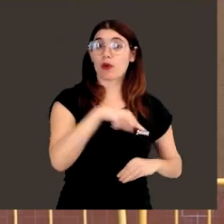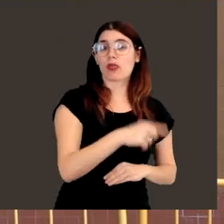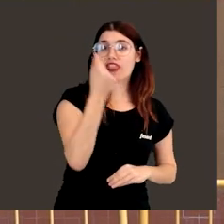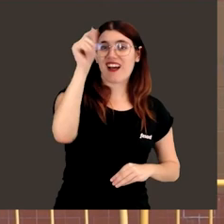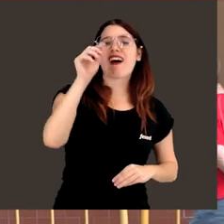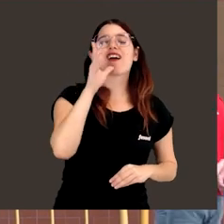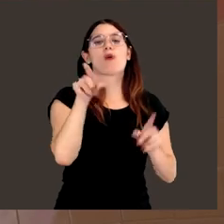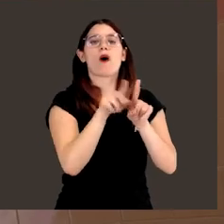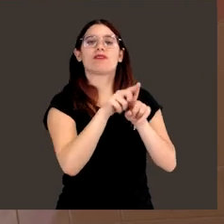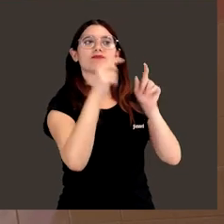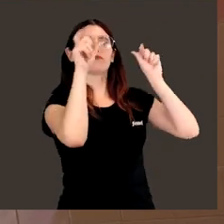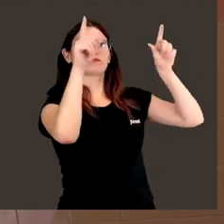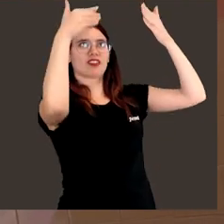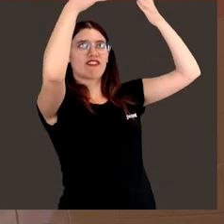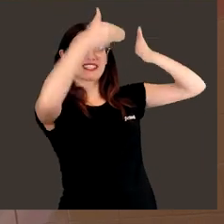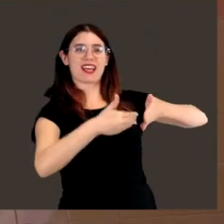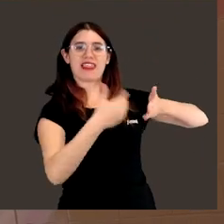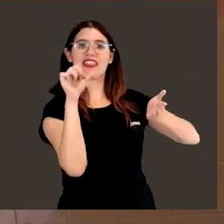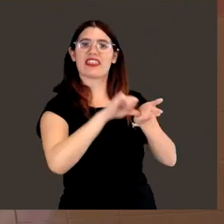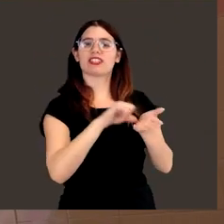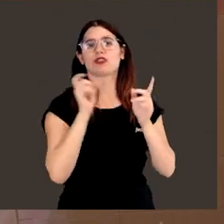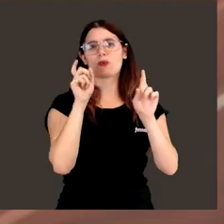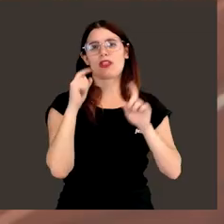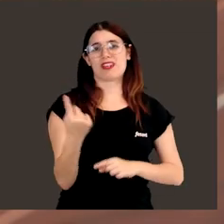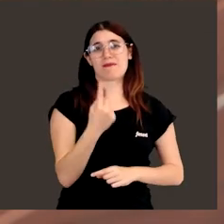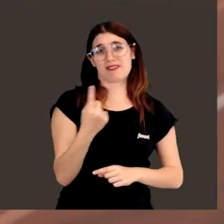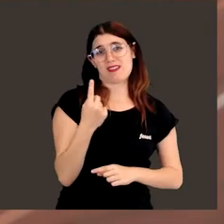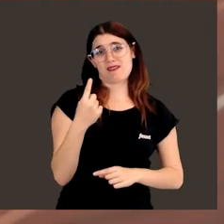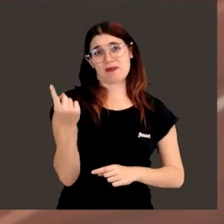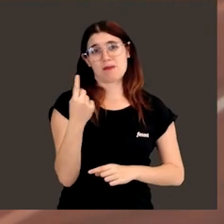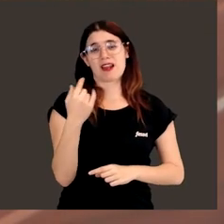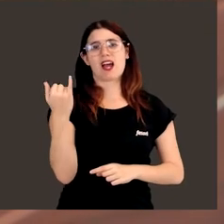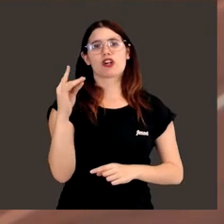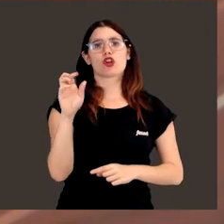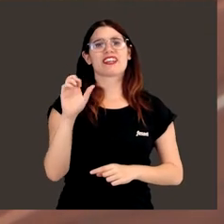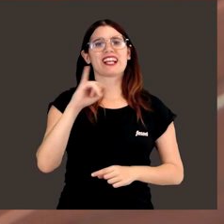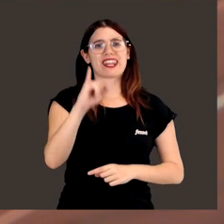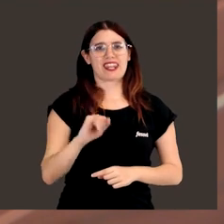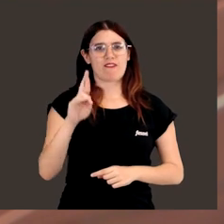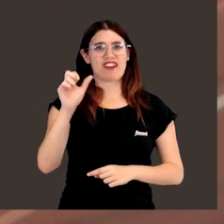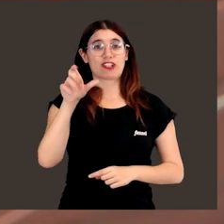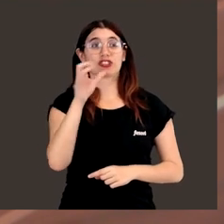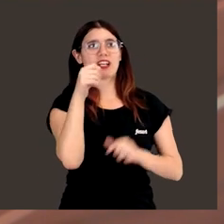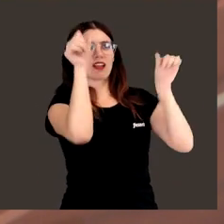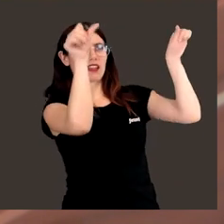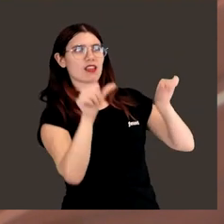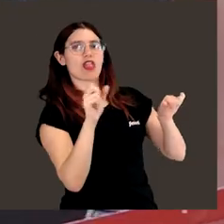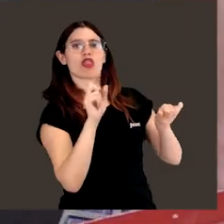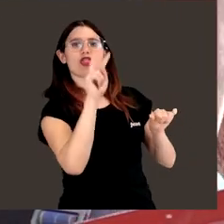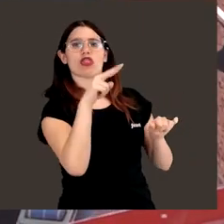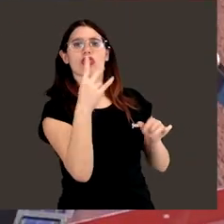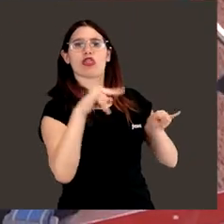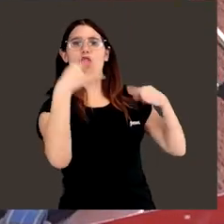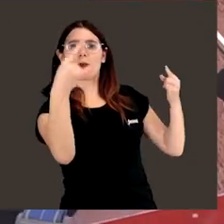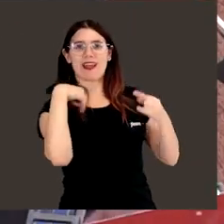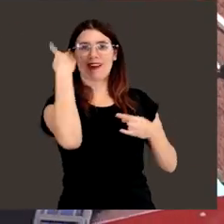por completo la fisonomía de la fachada principal del Centro de Educación Infantil y Primaria Rodríguez Fornos. En ella destaca sobre todo un doble retrato de